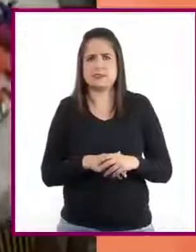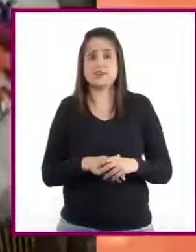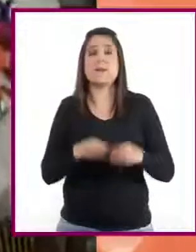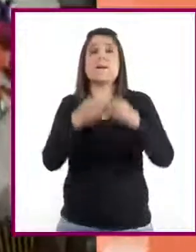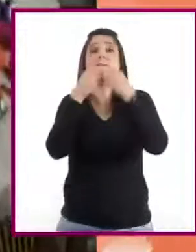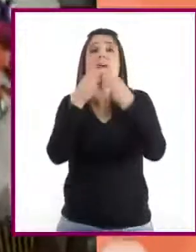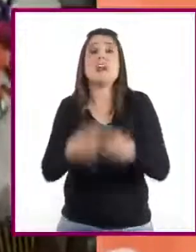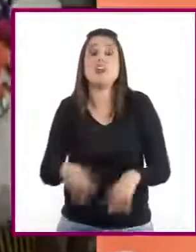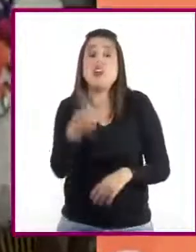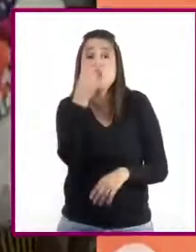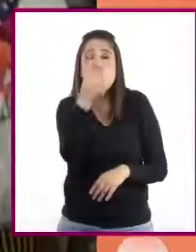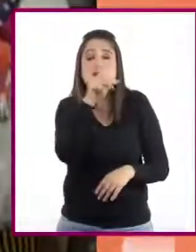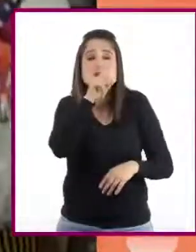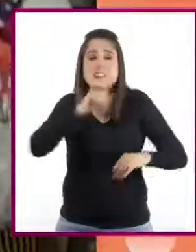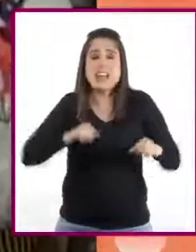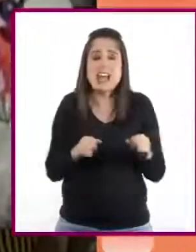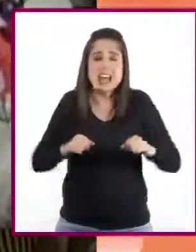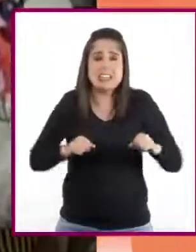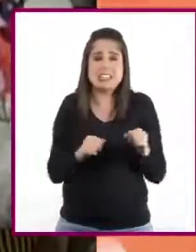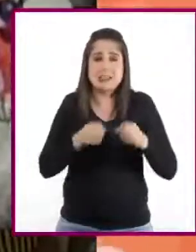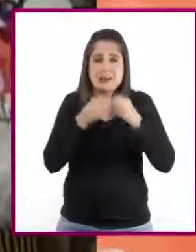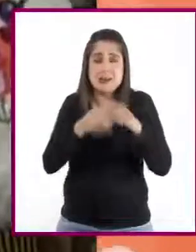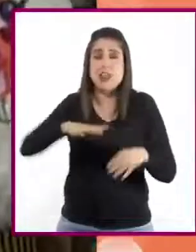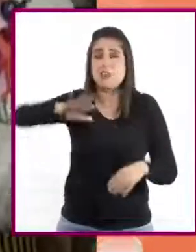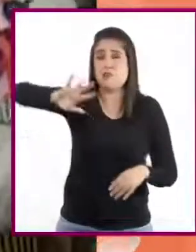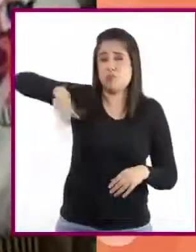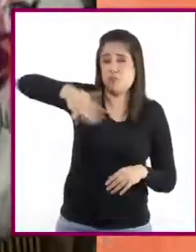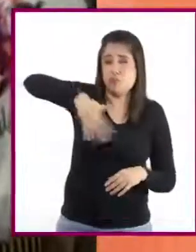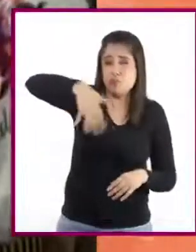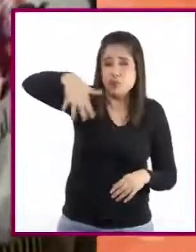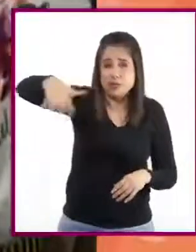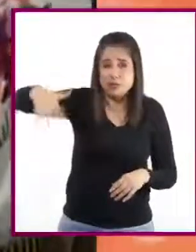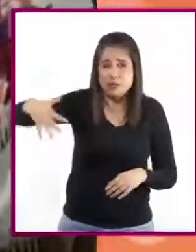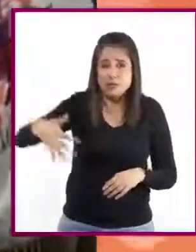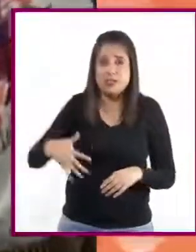Perdió dos de sus gallinas. Y lo fue a buscar. Ajá.